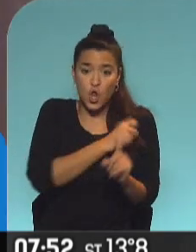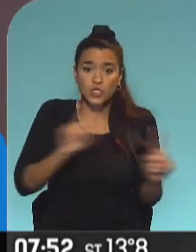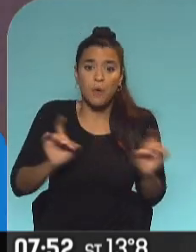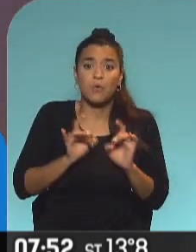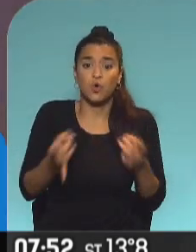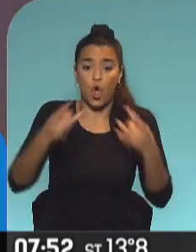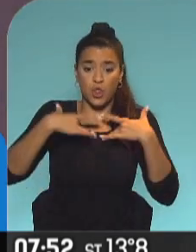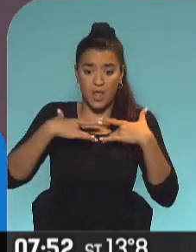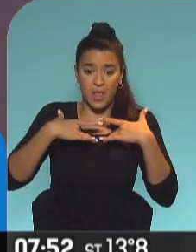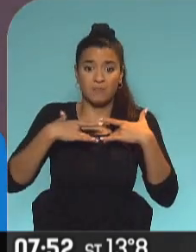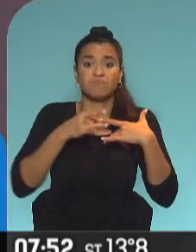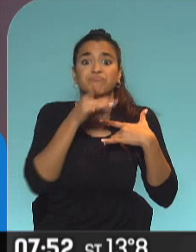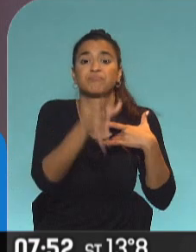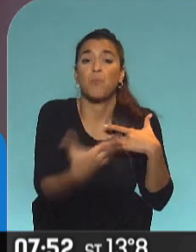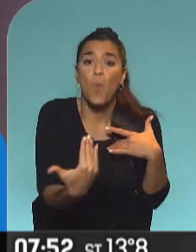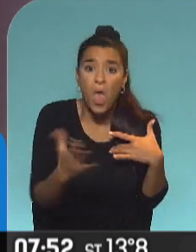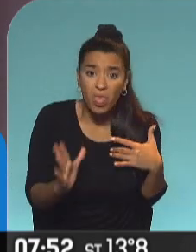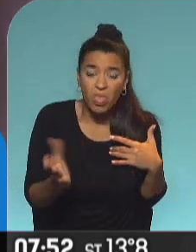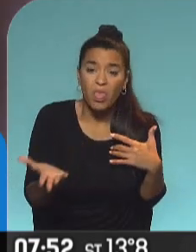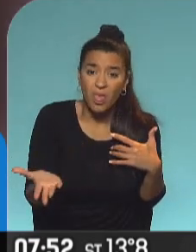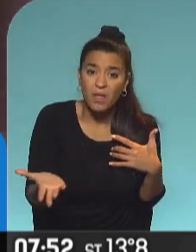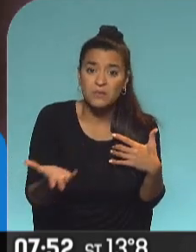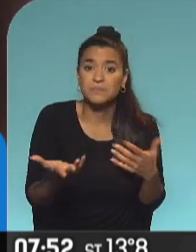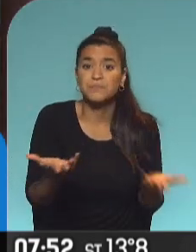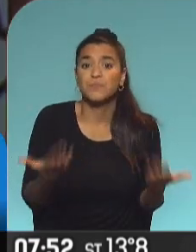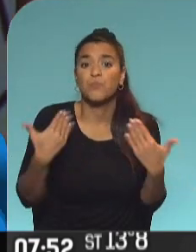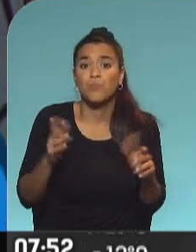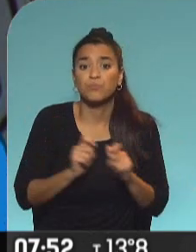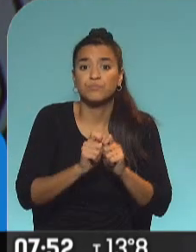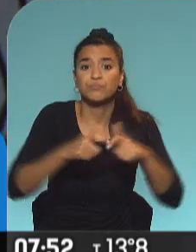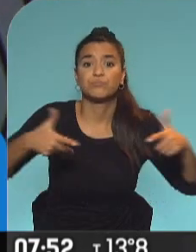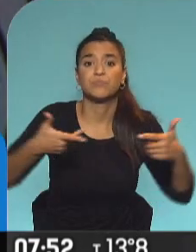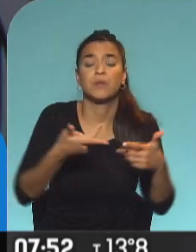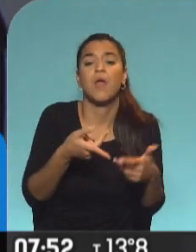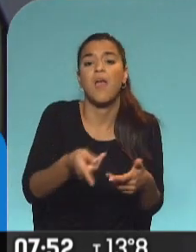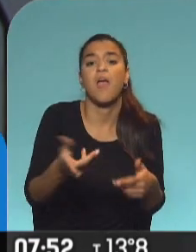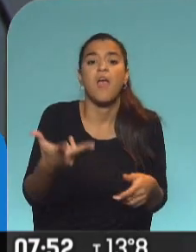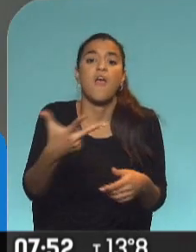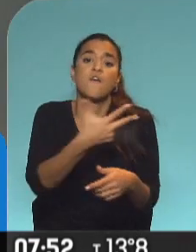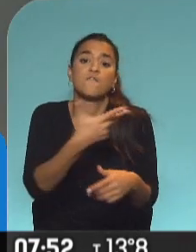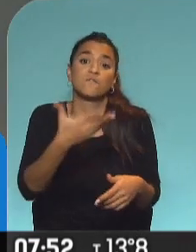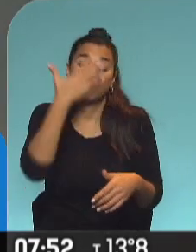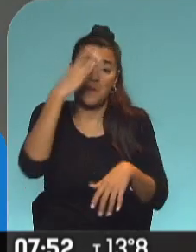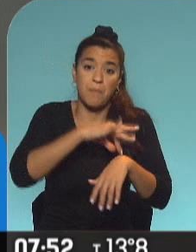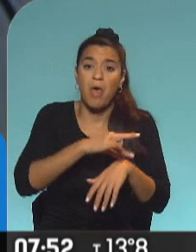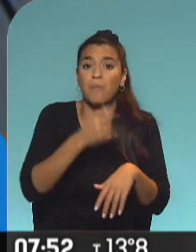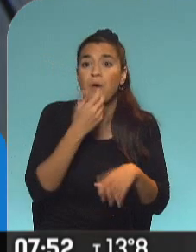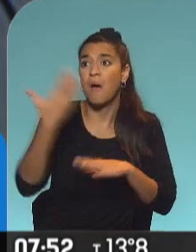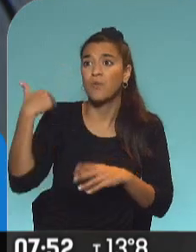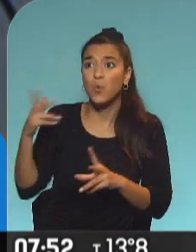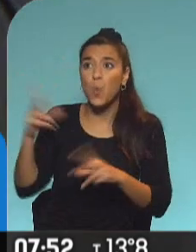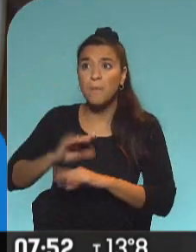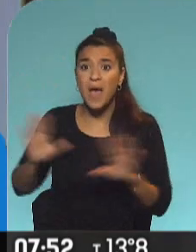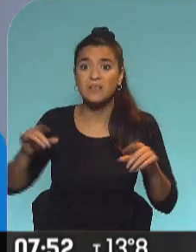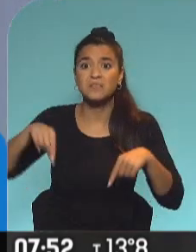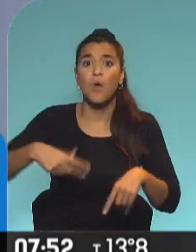se contagia, justamente lo que genera es, entre otras cosas, el rebrote de algunas enfermedades que estaban erradicadas. Lo del sarampión, seguro, como decías vos. Y